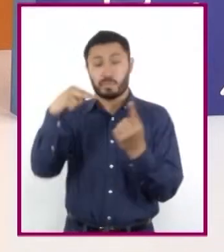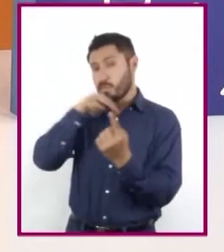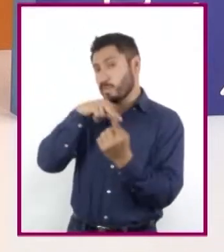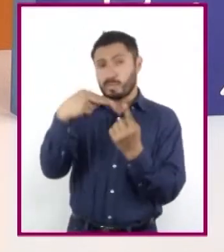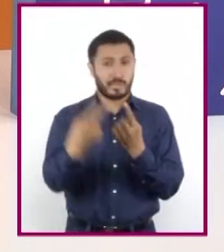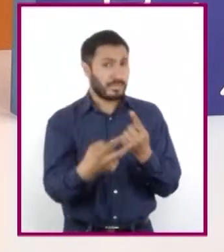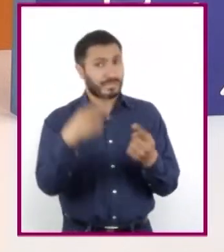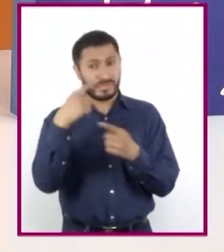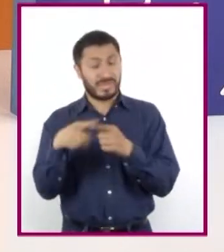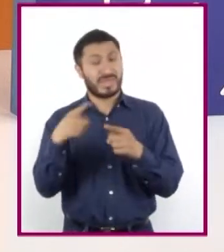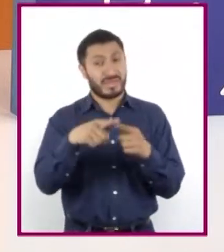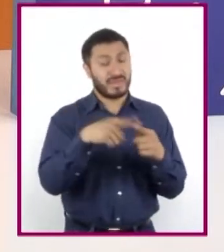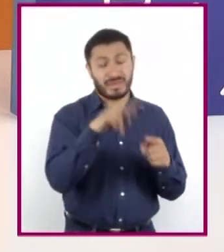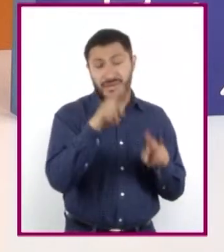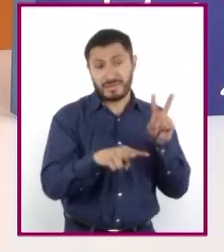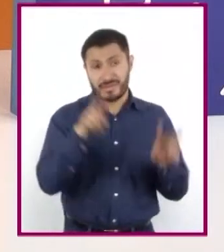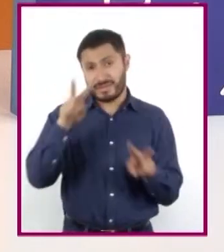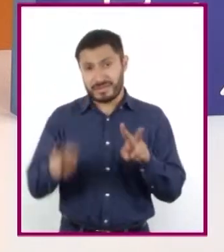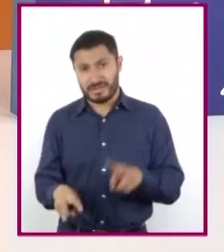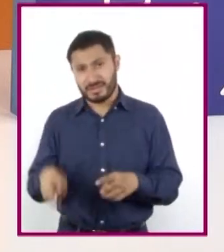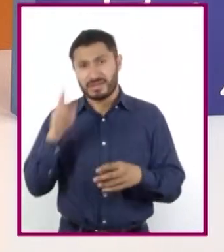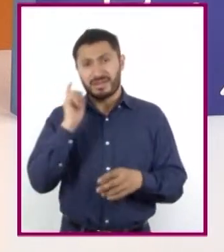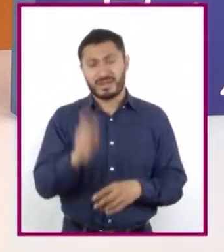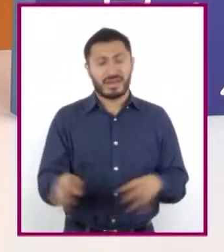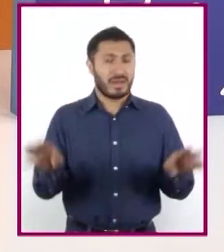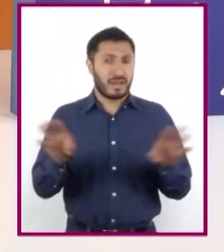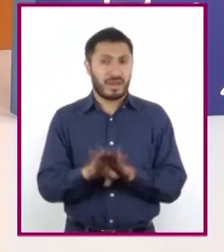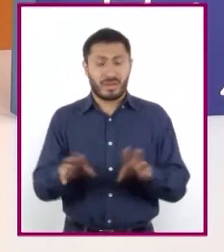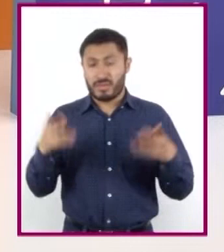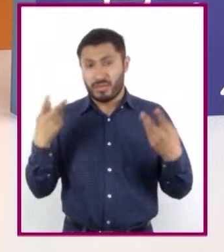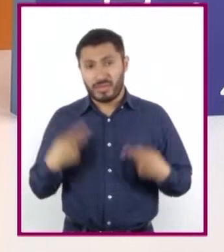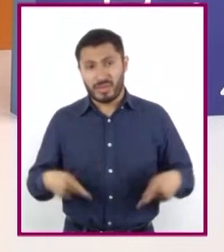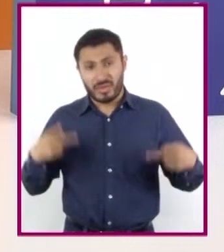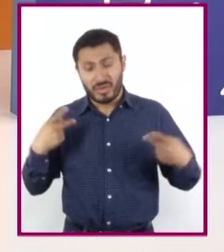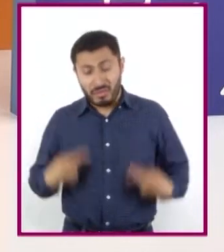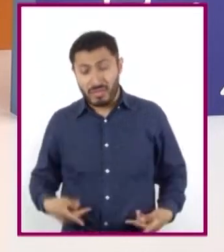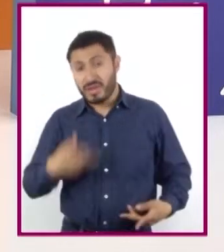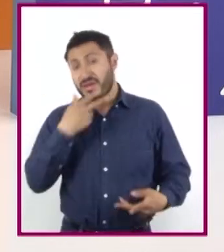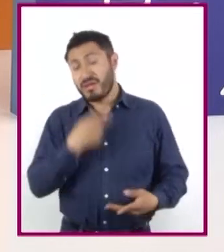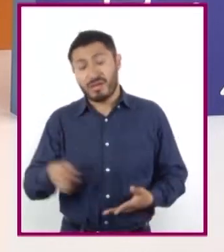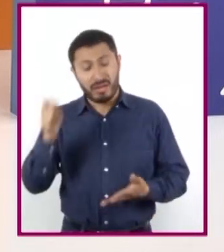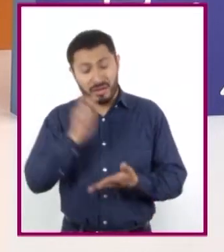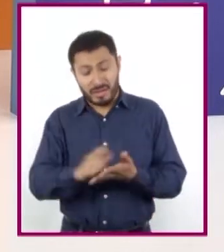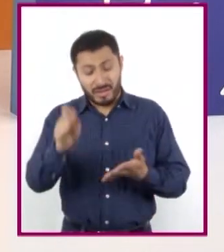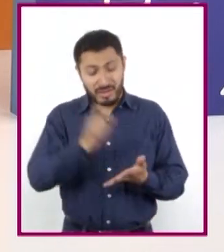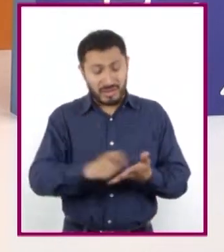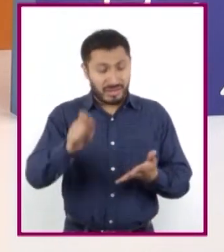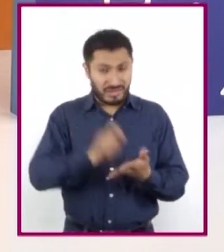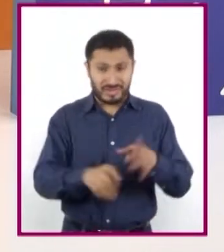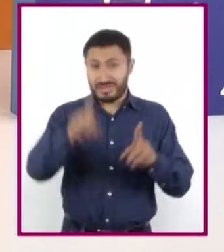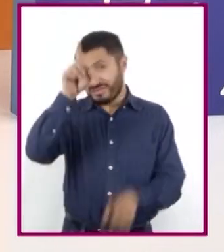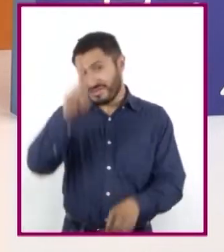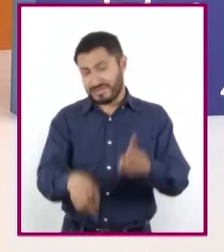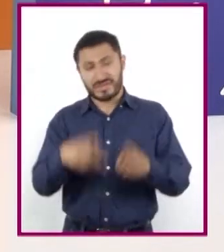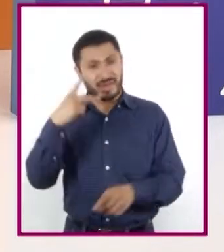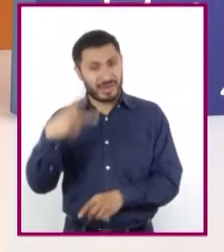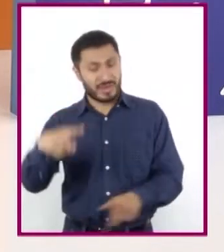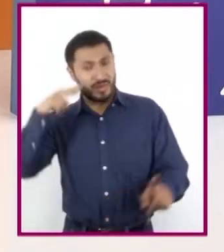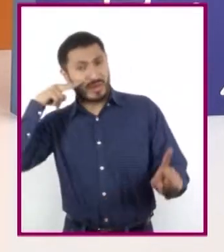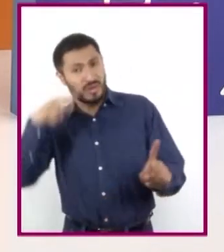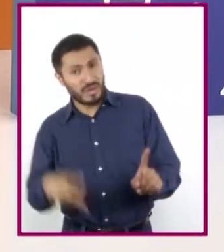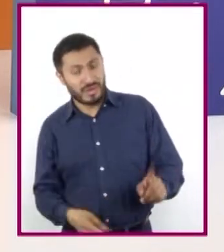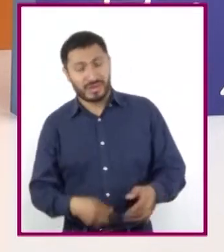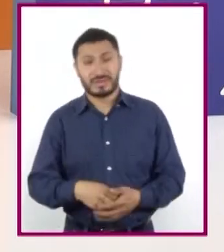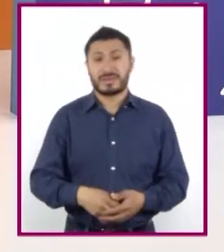indirecto, o sea, que es construido por el historiador, con base en las fuentes a las que ha